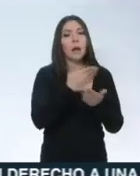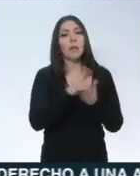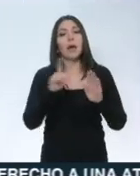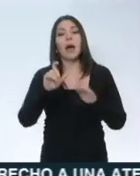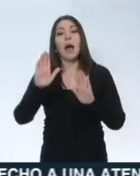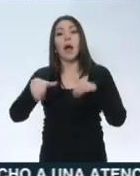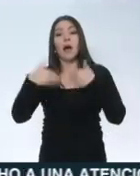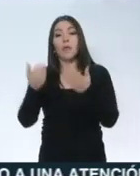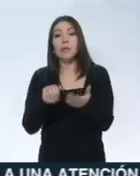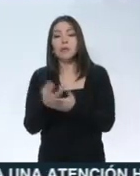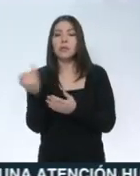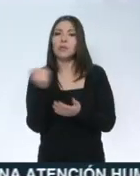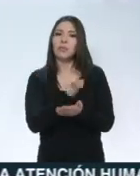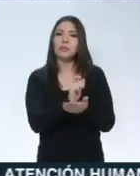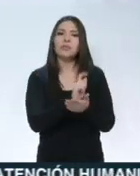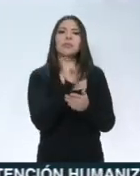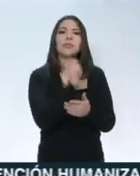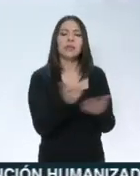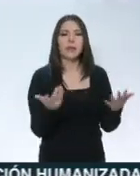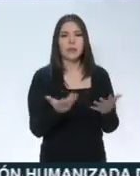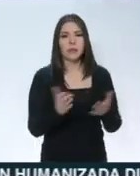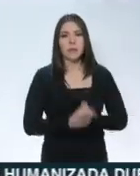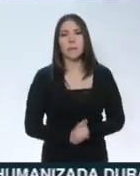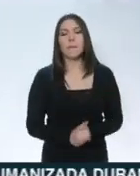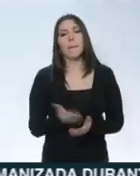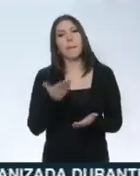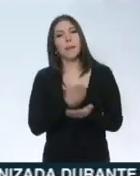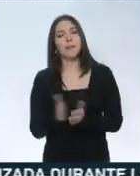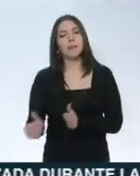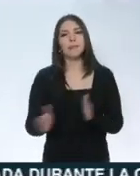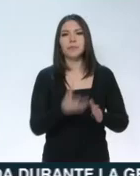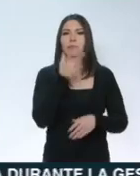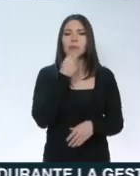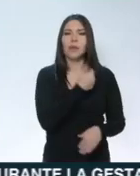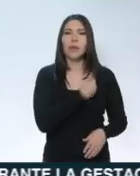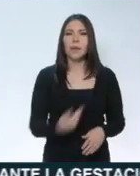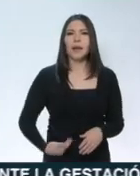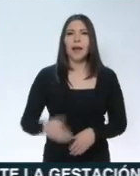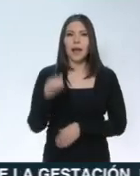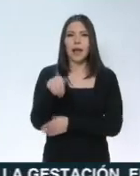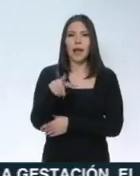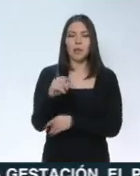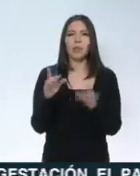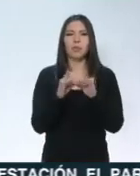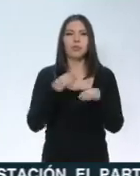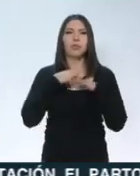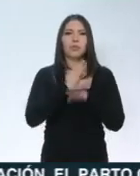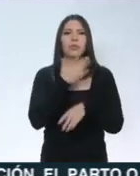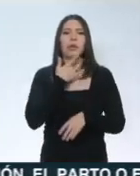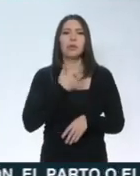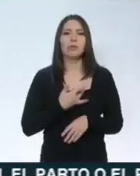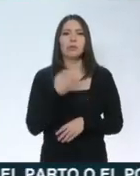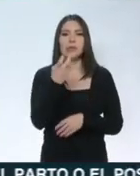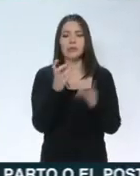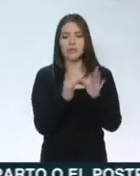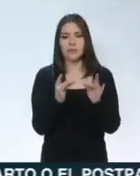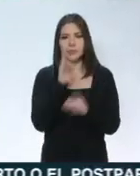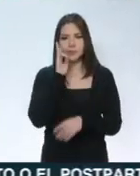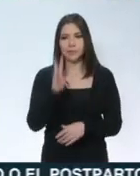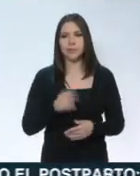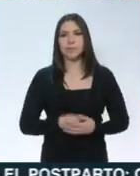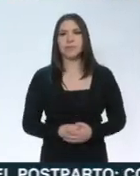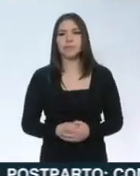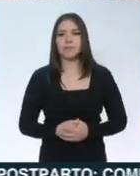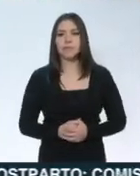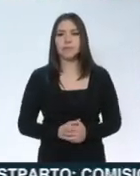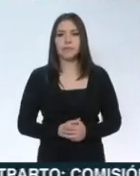Y le cuento que el presidente Andrés Manuel López Obrador habló sobre el desabasto de combustible y esto fue lo que dijo al respecto. Desde